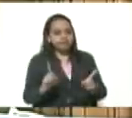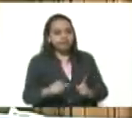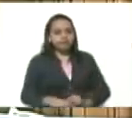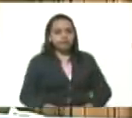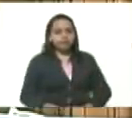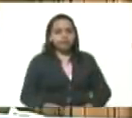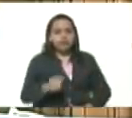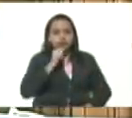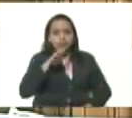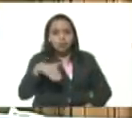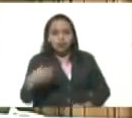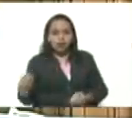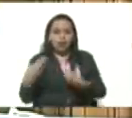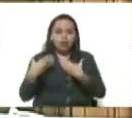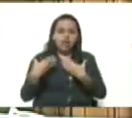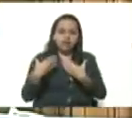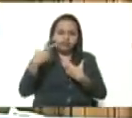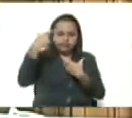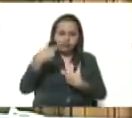¿Quién lo puede contagiar a usted?